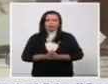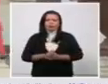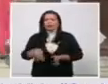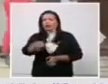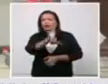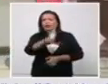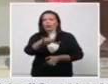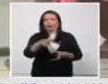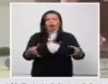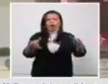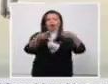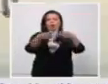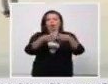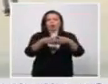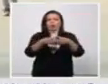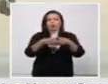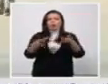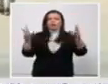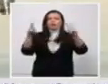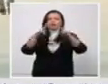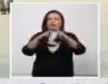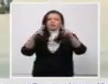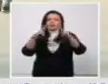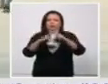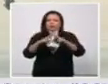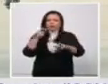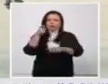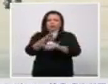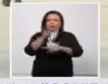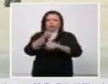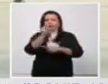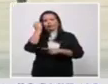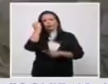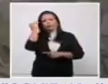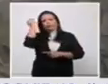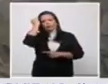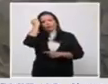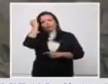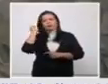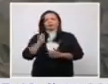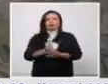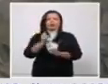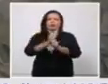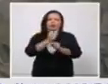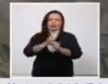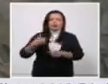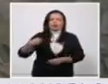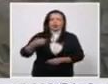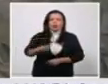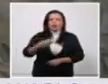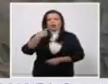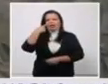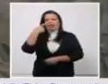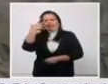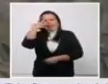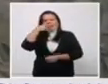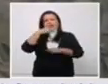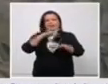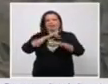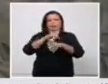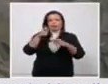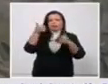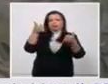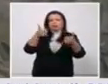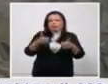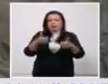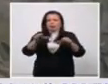de los dúos que se han ido formando y se han ido capacitando para la pesquisa activa y efectiva que se ha ido realizando en el control de todos los focos y la vigilancia